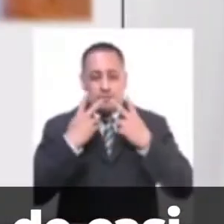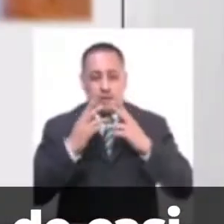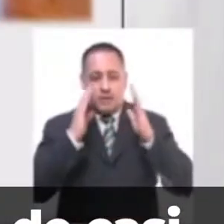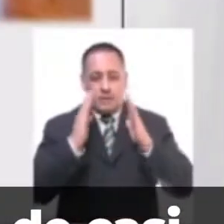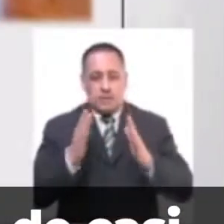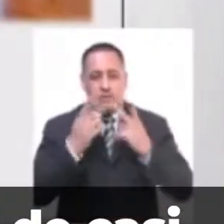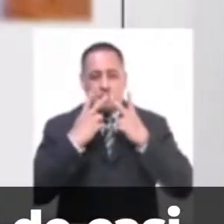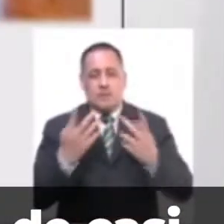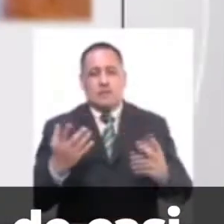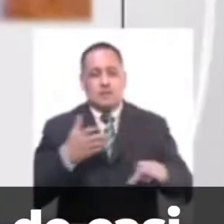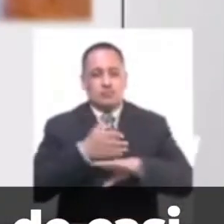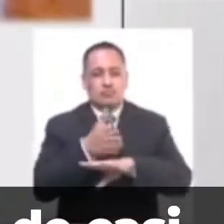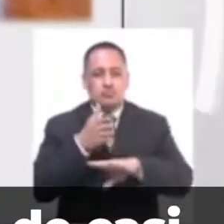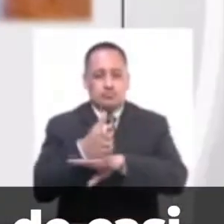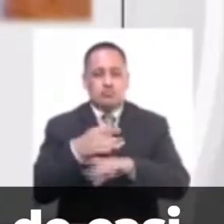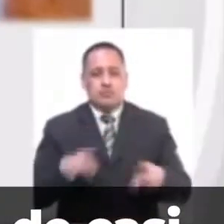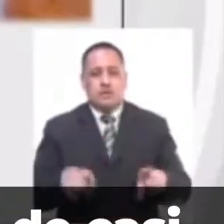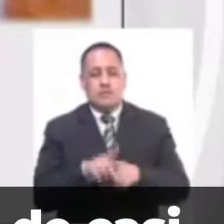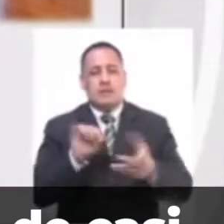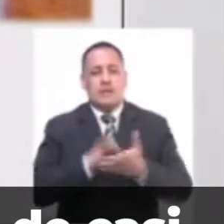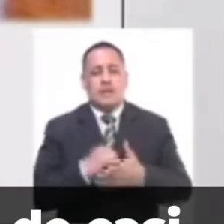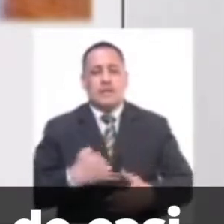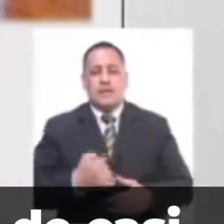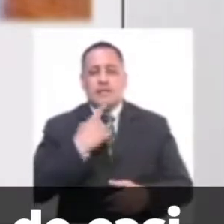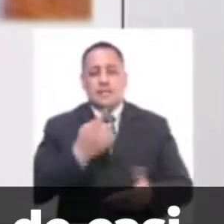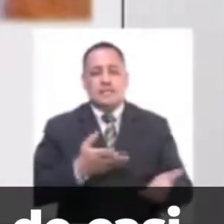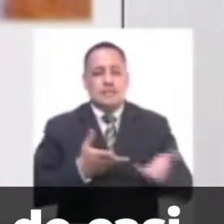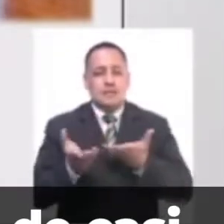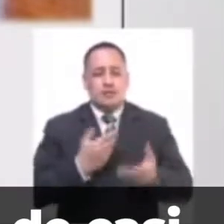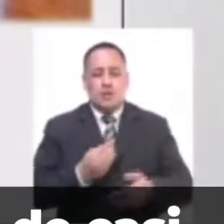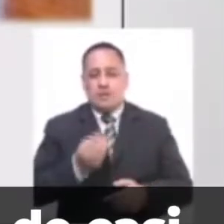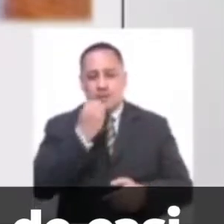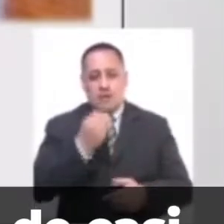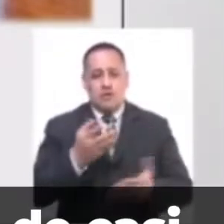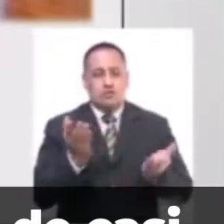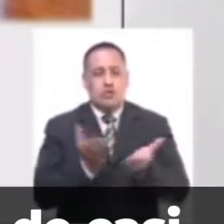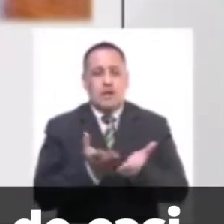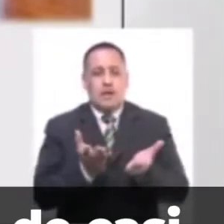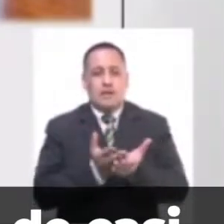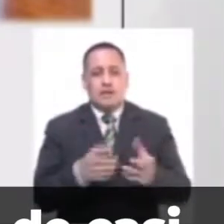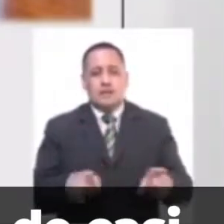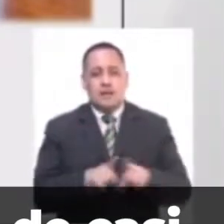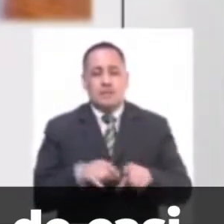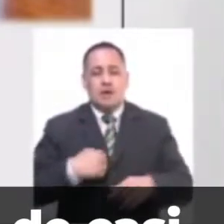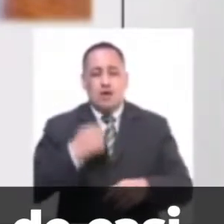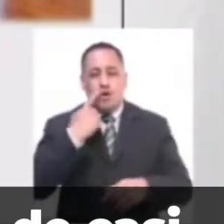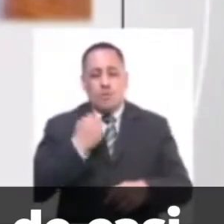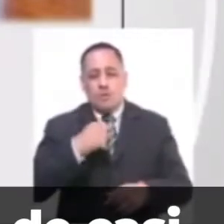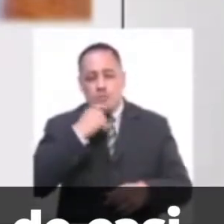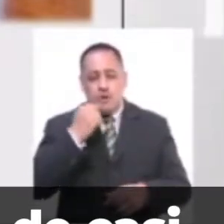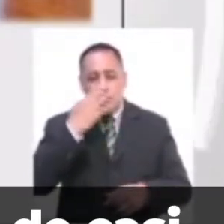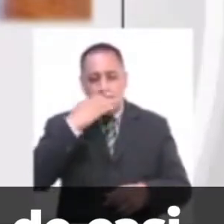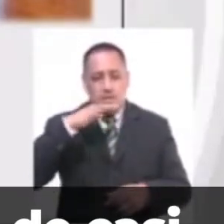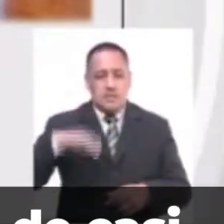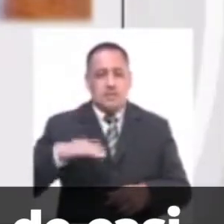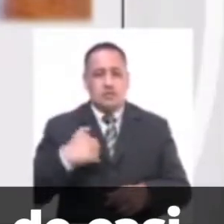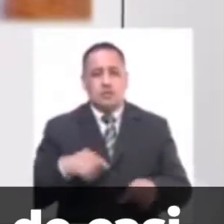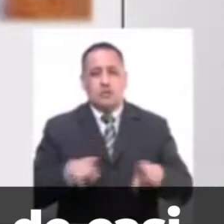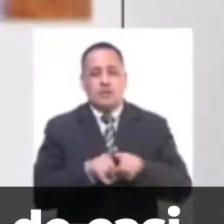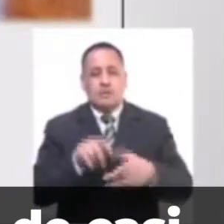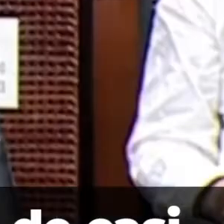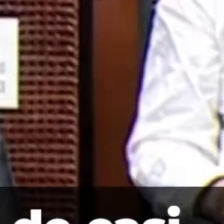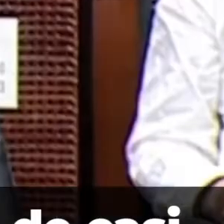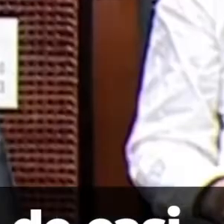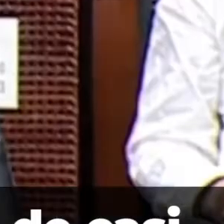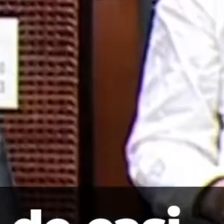vida de personas en pobreza. En la identificación de prioridades se prevé destinar 4.431 millones de